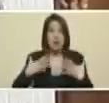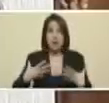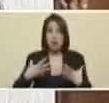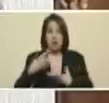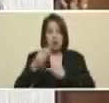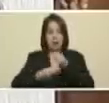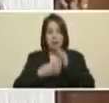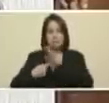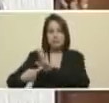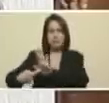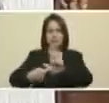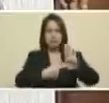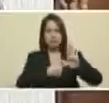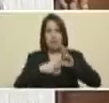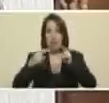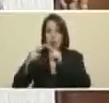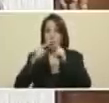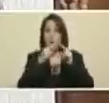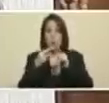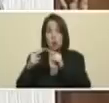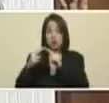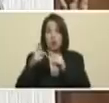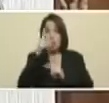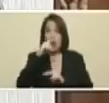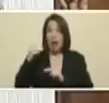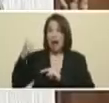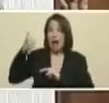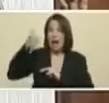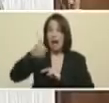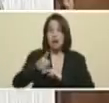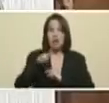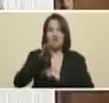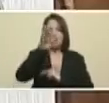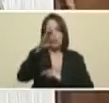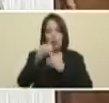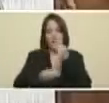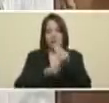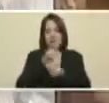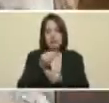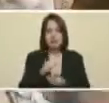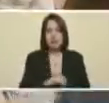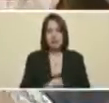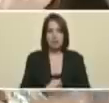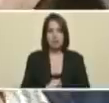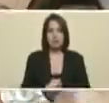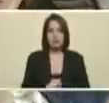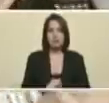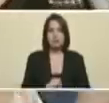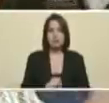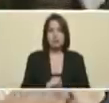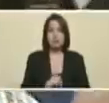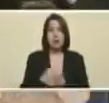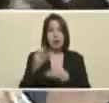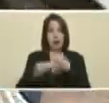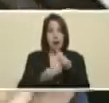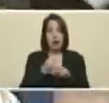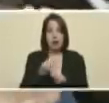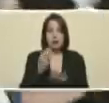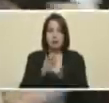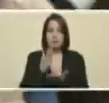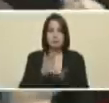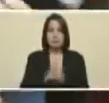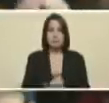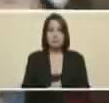que dar a conocer y reivindicar en los años que están por venir. Ali, Ali, Alá, Ali.